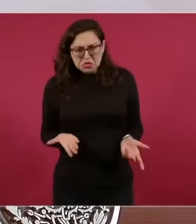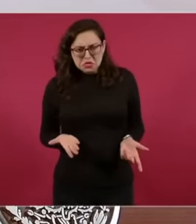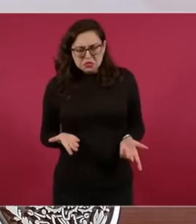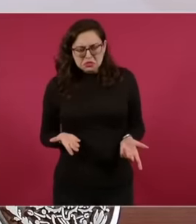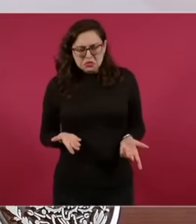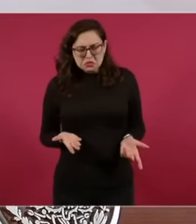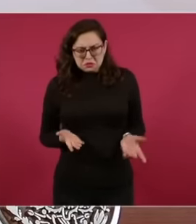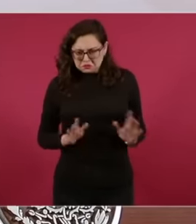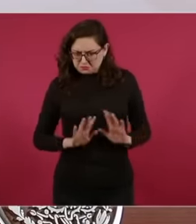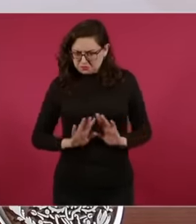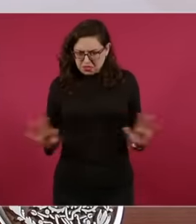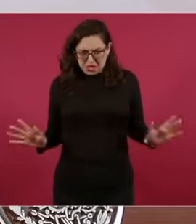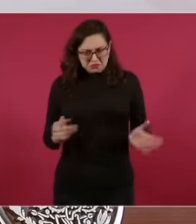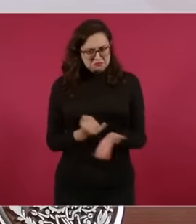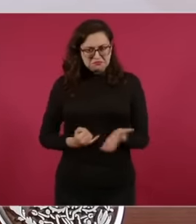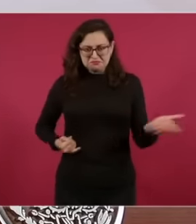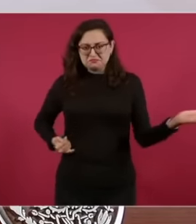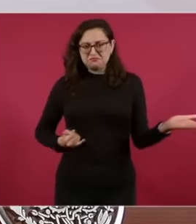Ya,